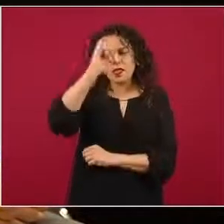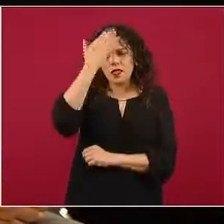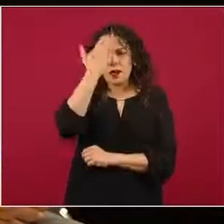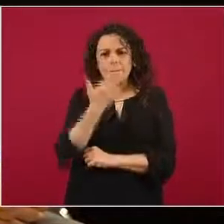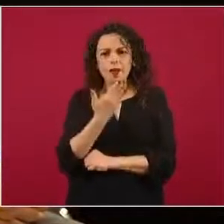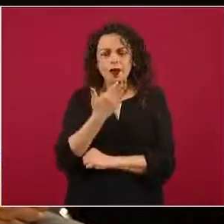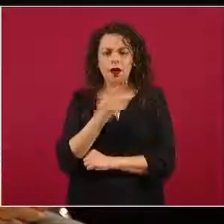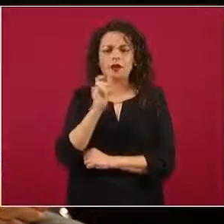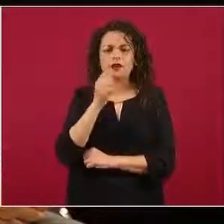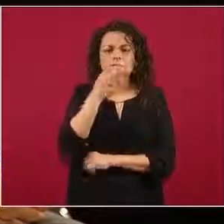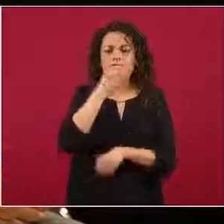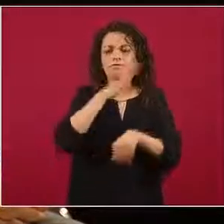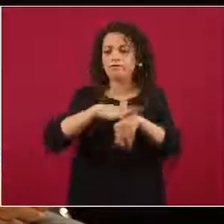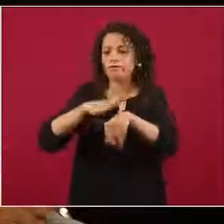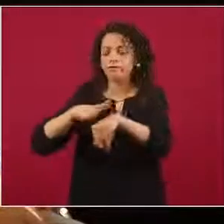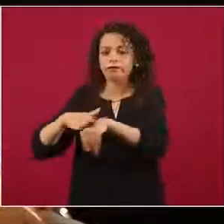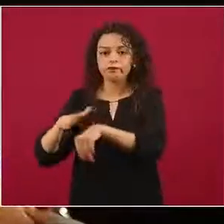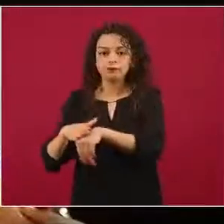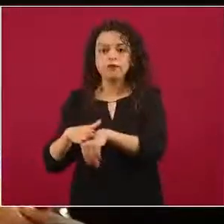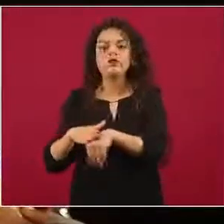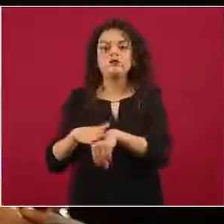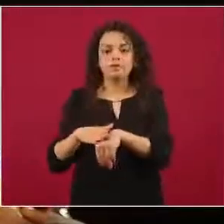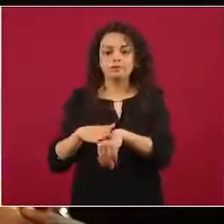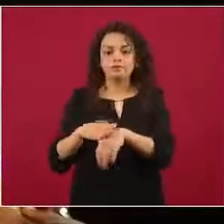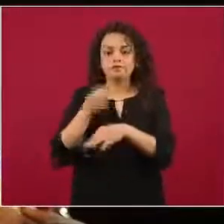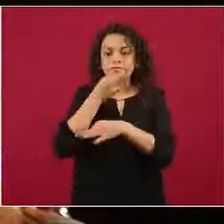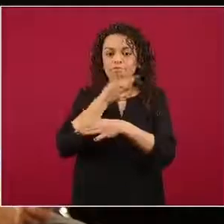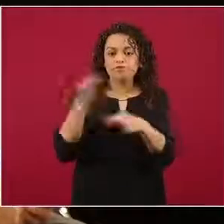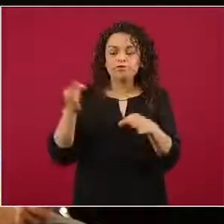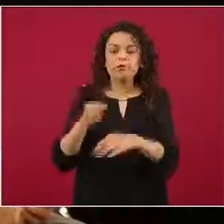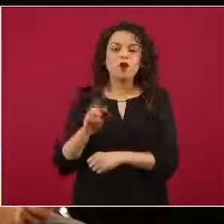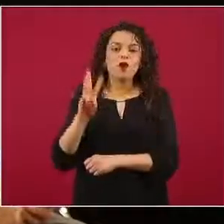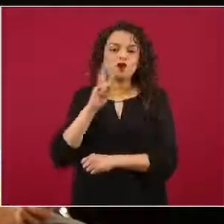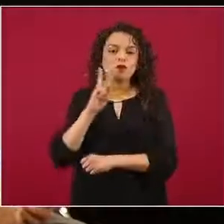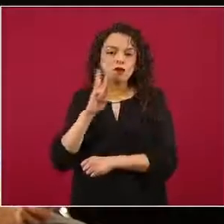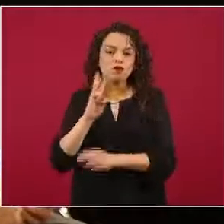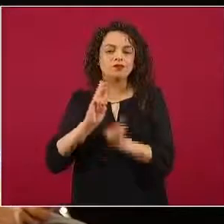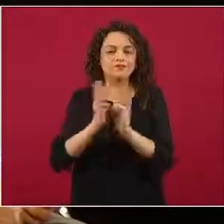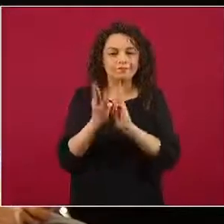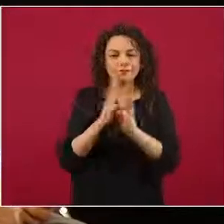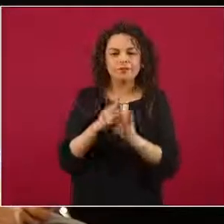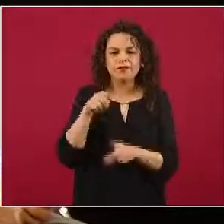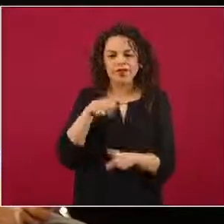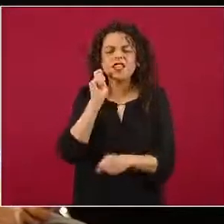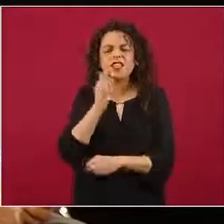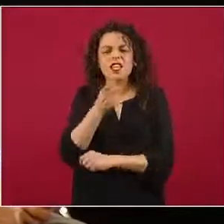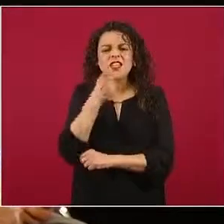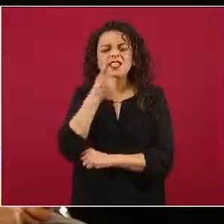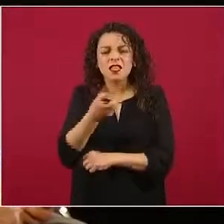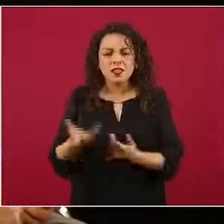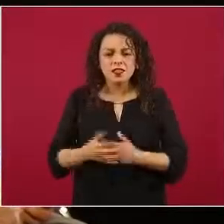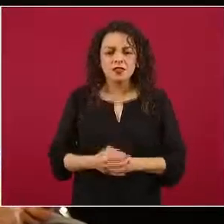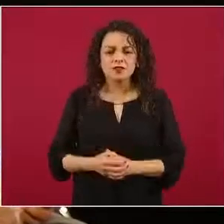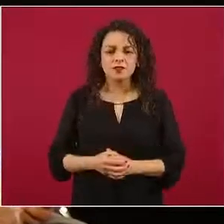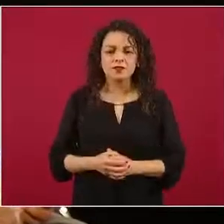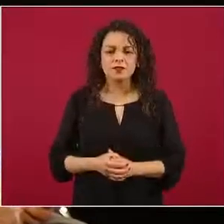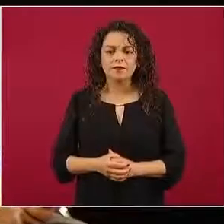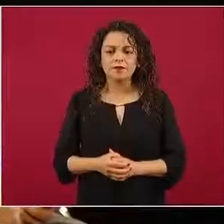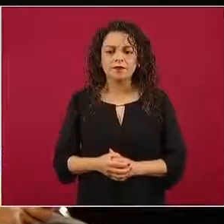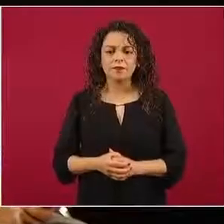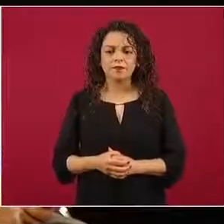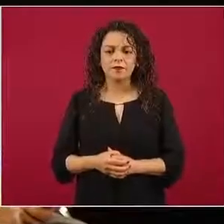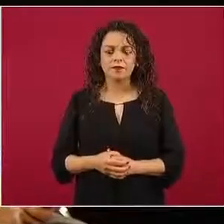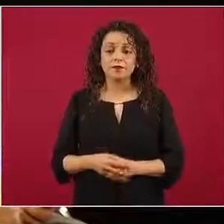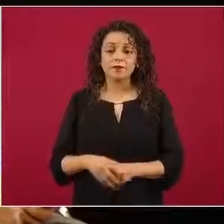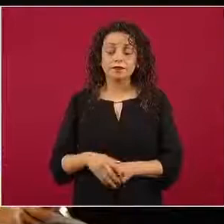un mensaje de WhatsApp se hizo, de estos que se viralizan, comentaba que pide que las personas que se acerquen